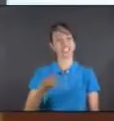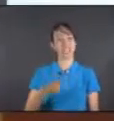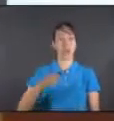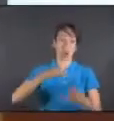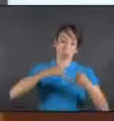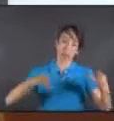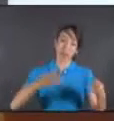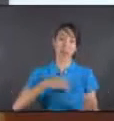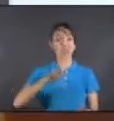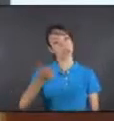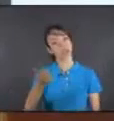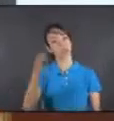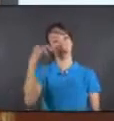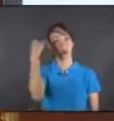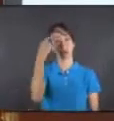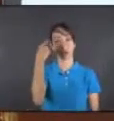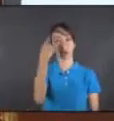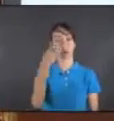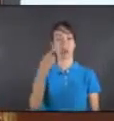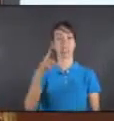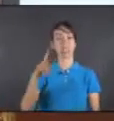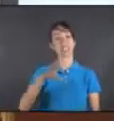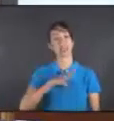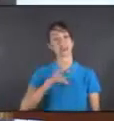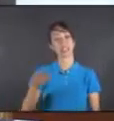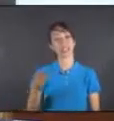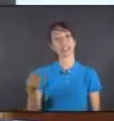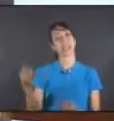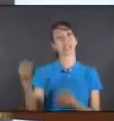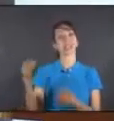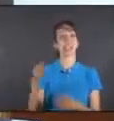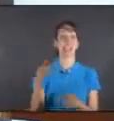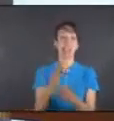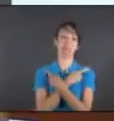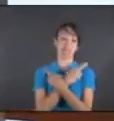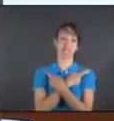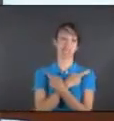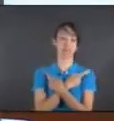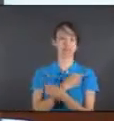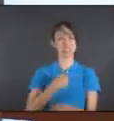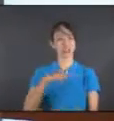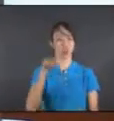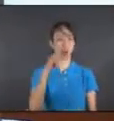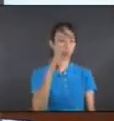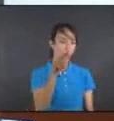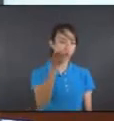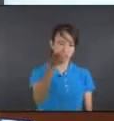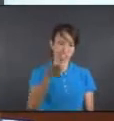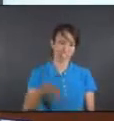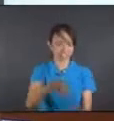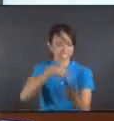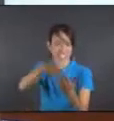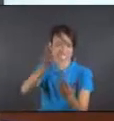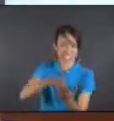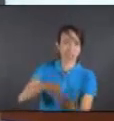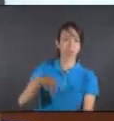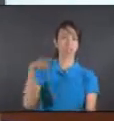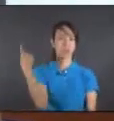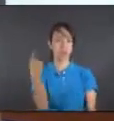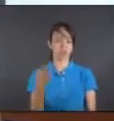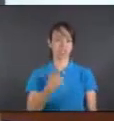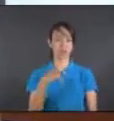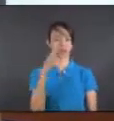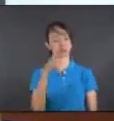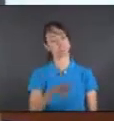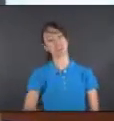ojo y que haga reposo, dice el doctor. Y yo los miro a ustedes aquí danzando y todo y das la